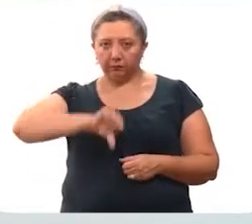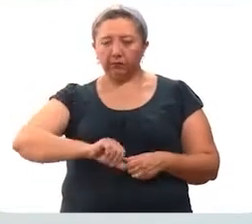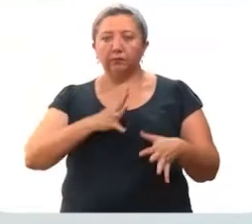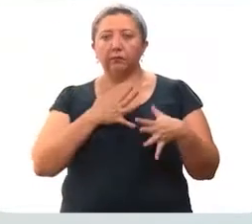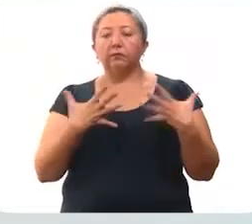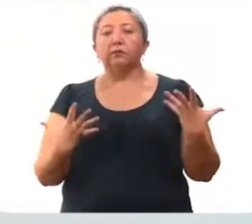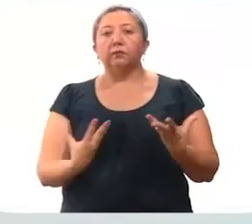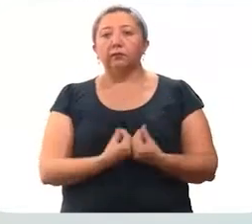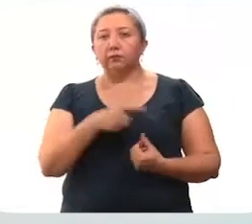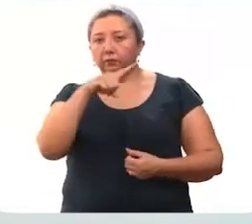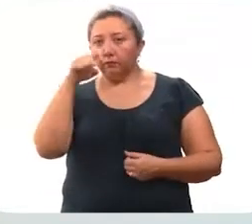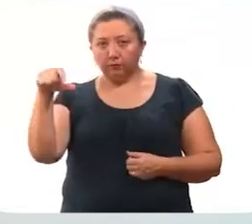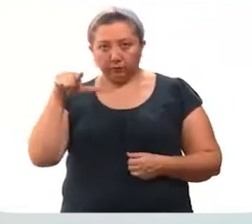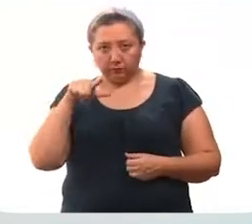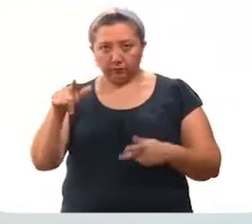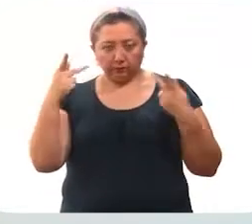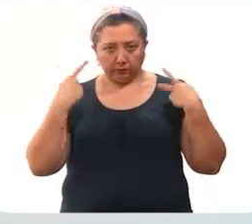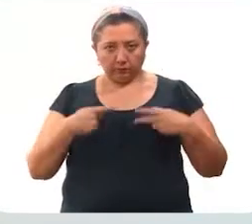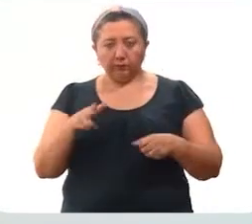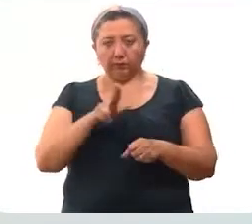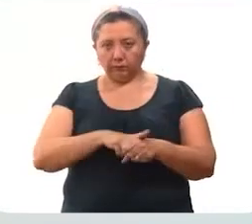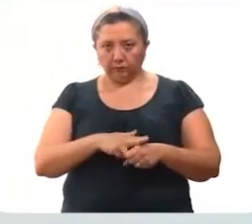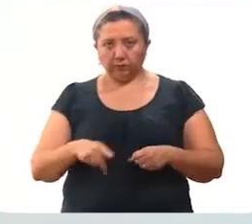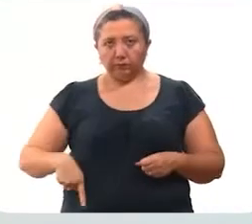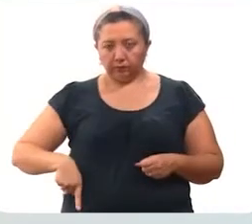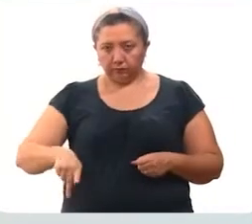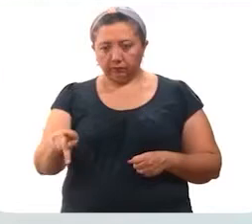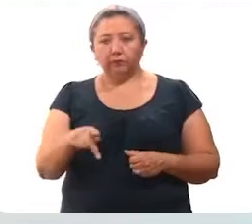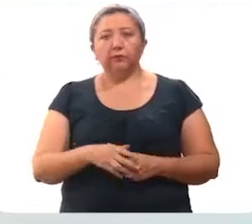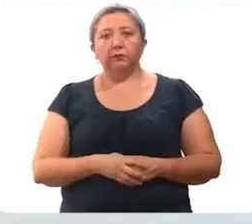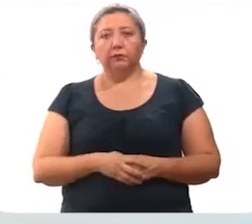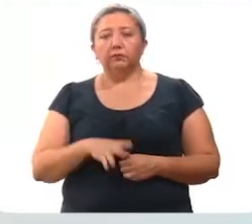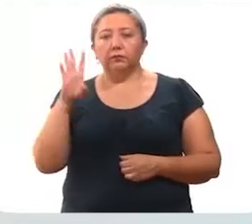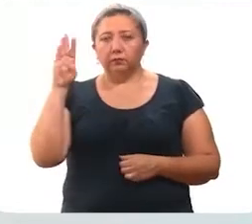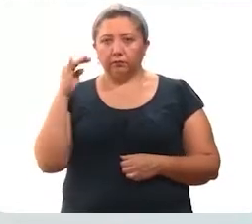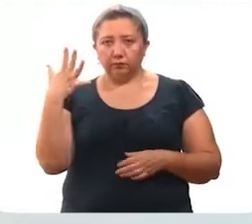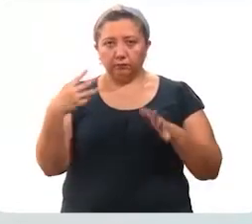día de hoy tenemos 117 pacientes en hospitales públicos,